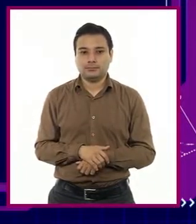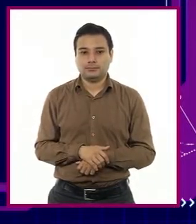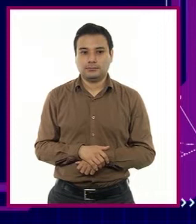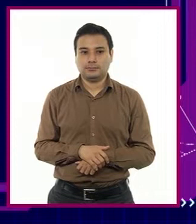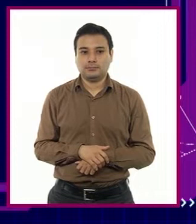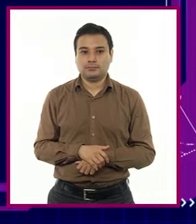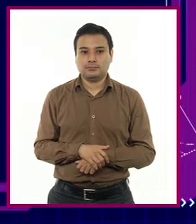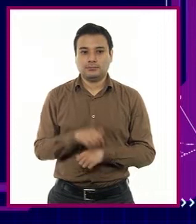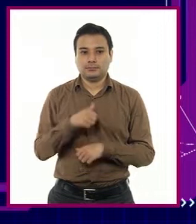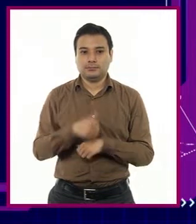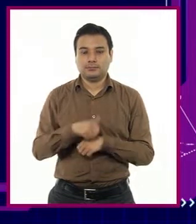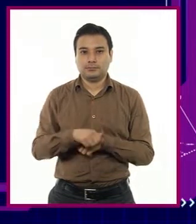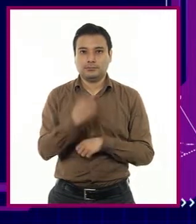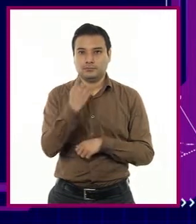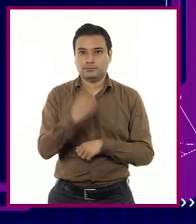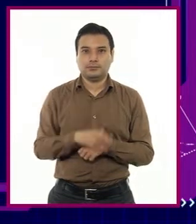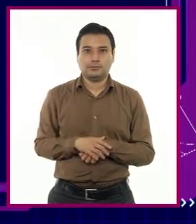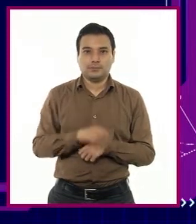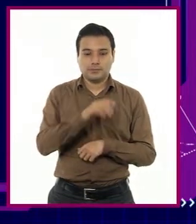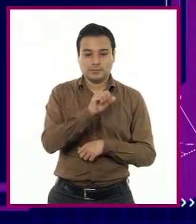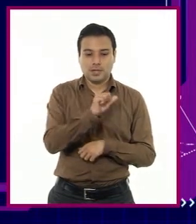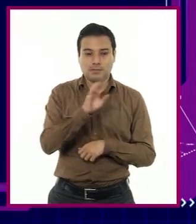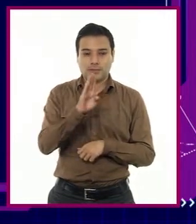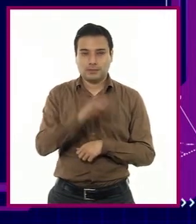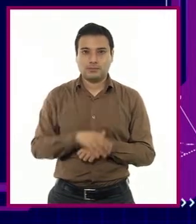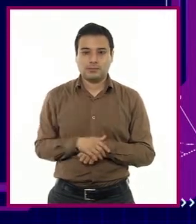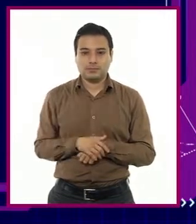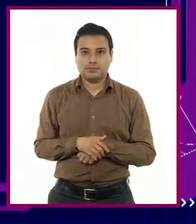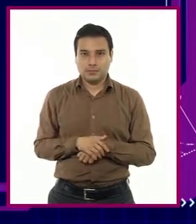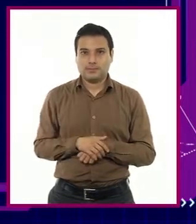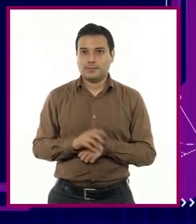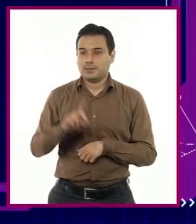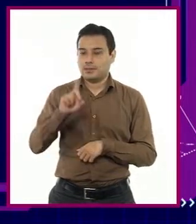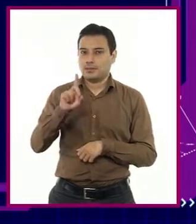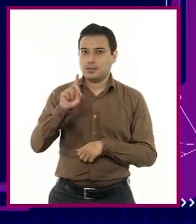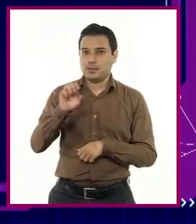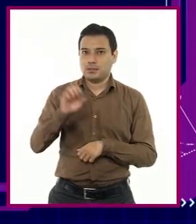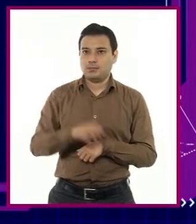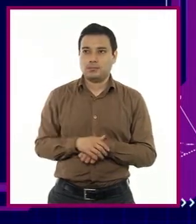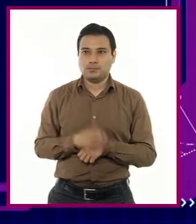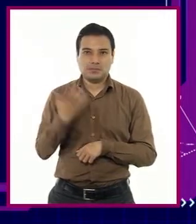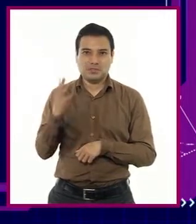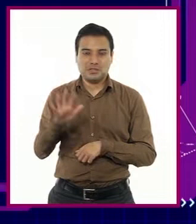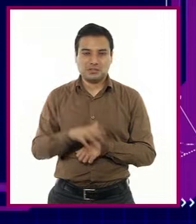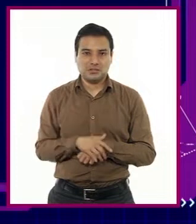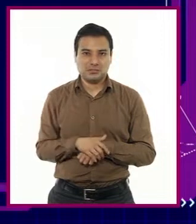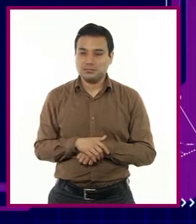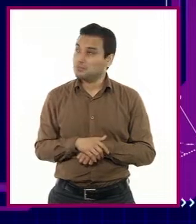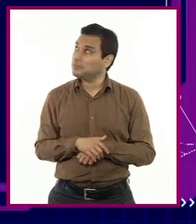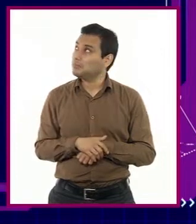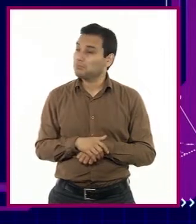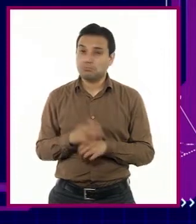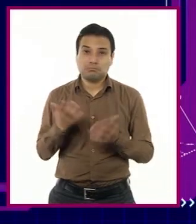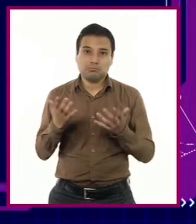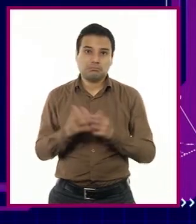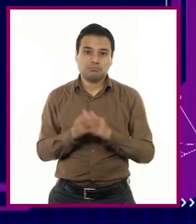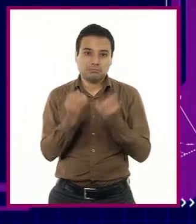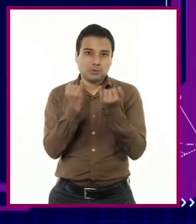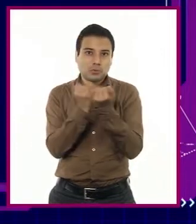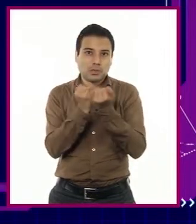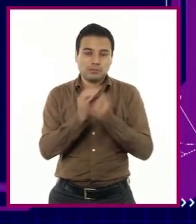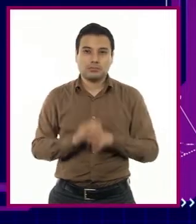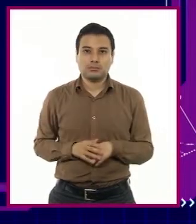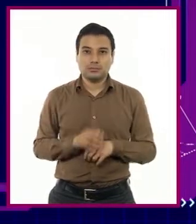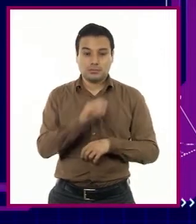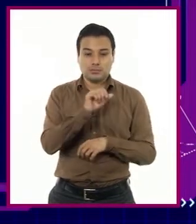mide 10 y tiene la misma medida que el segmento DE del triángulo 2. De esta manera establecemos que el segmento